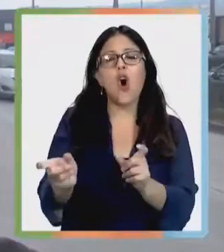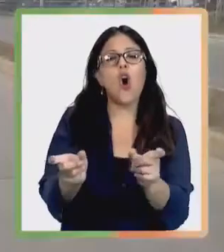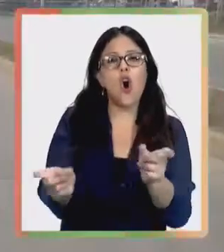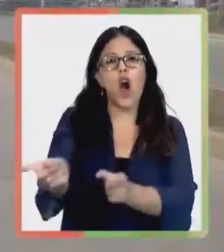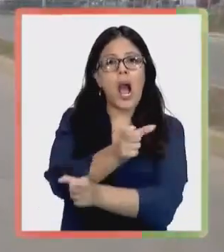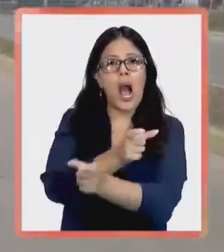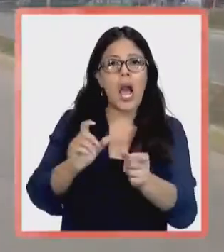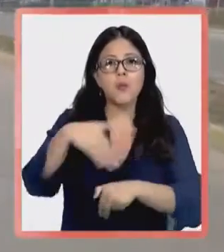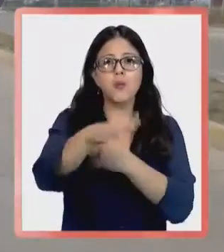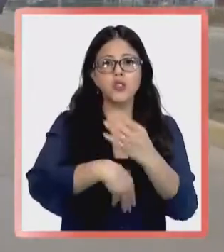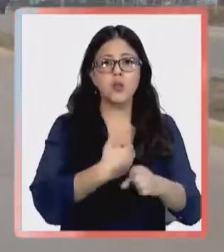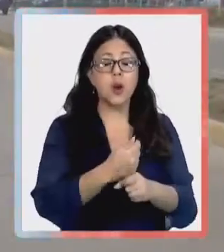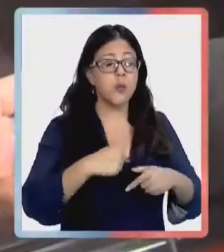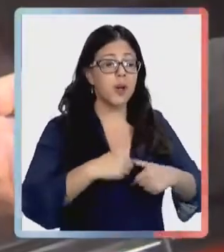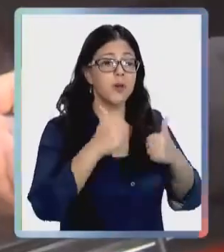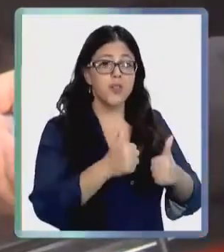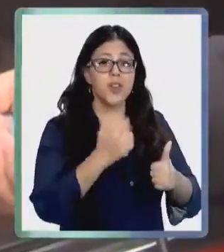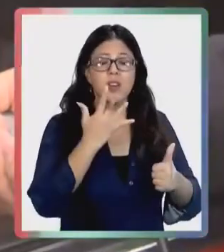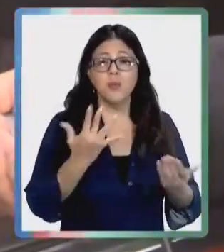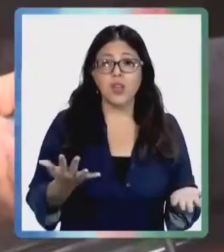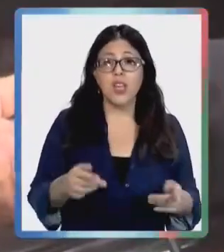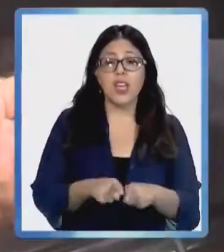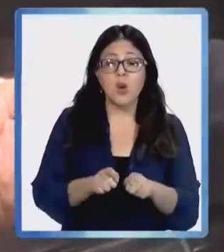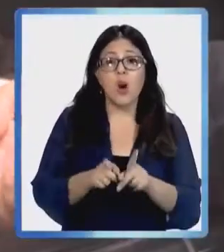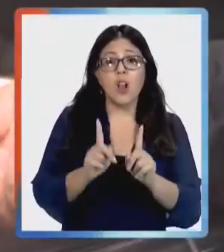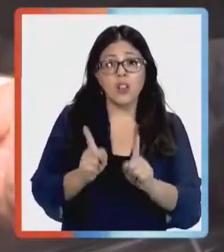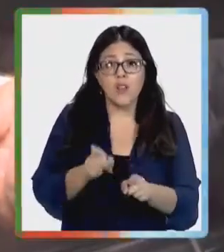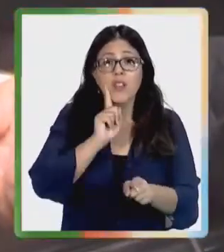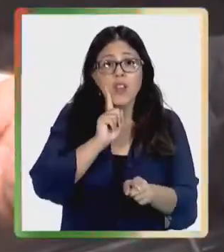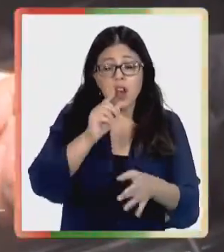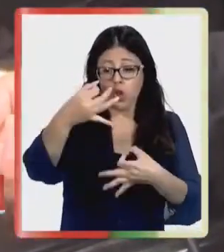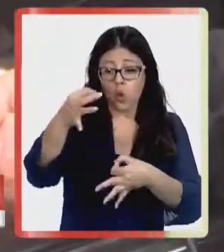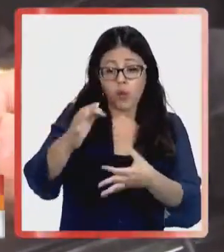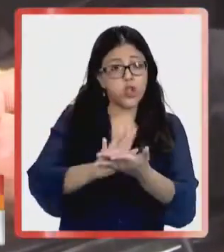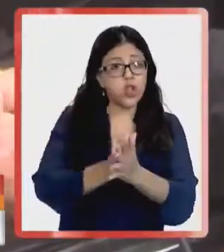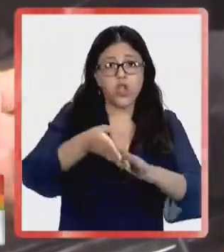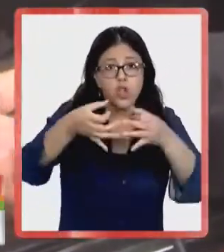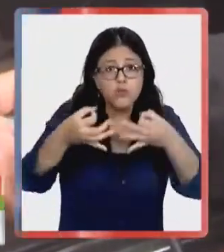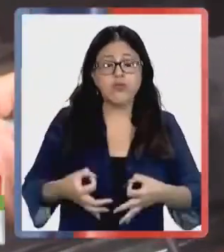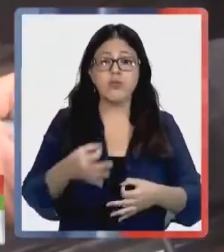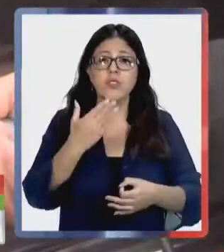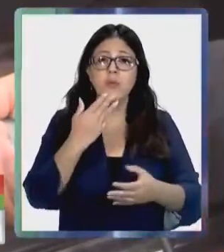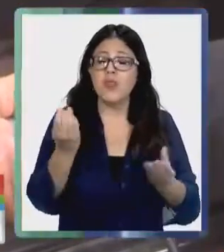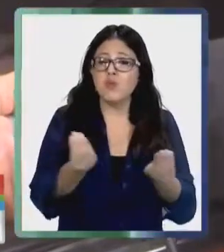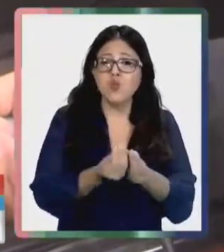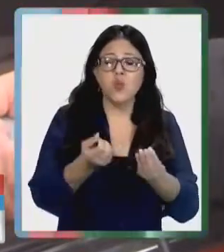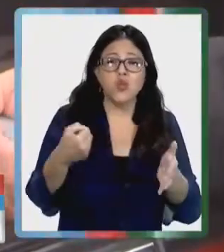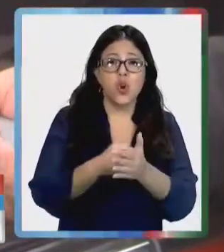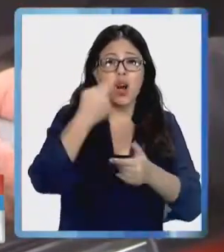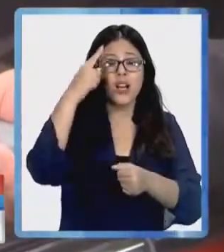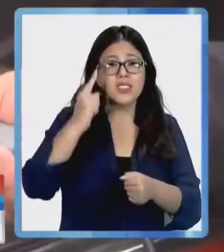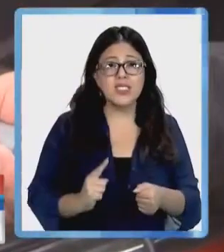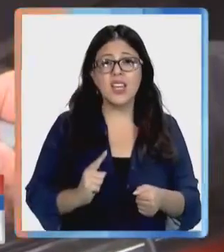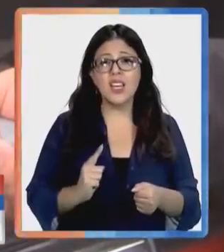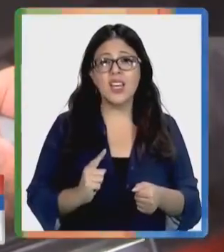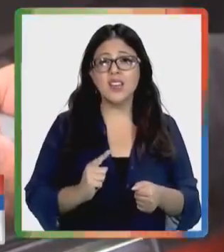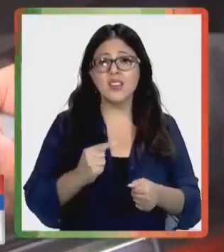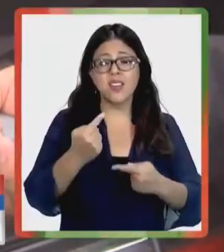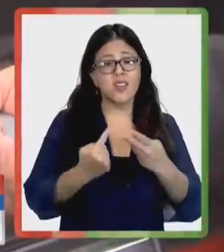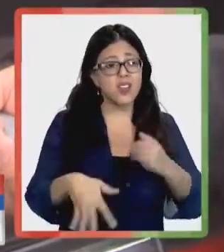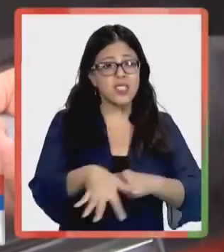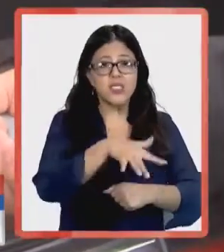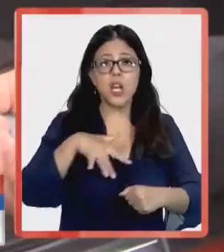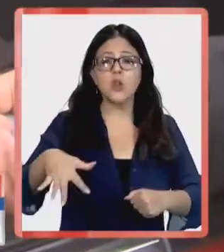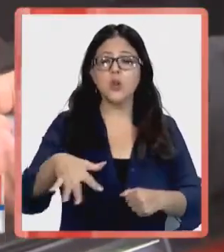año. Me parece bien, sí, porque igual uno tiene que andar con su documentación al día, aparte que hay tanto accidente, tanta cosa